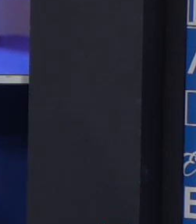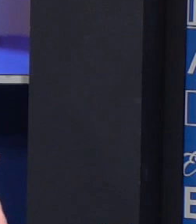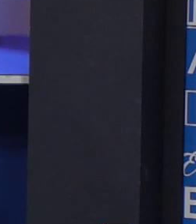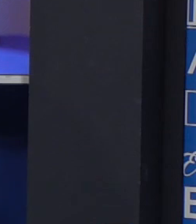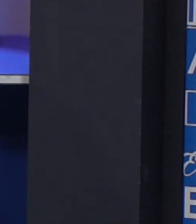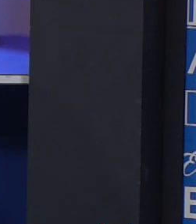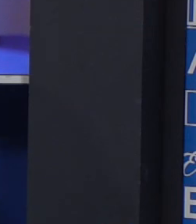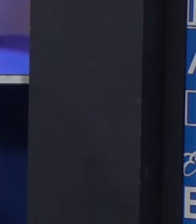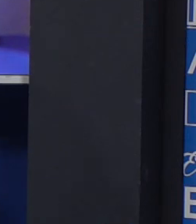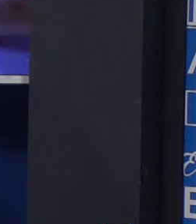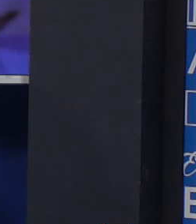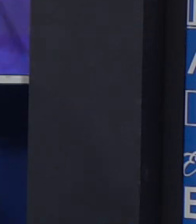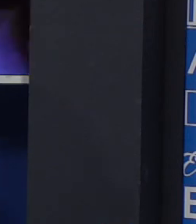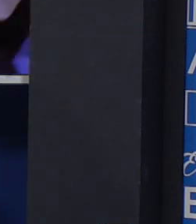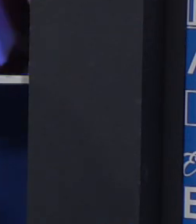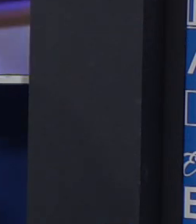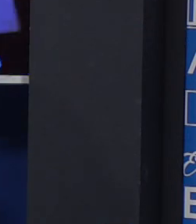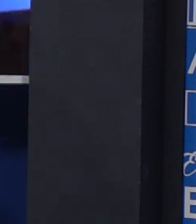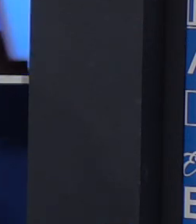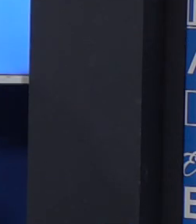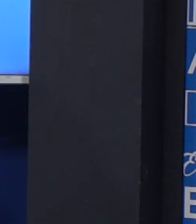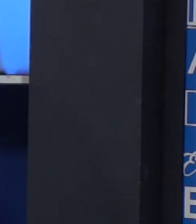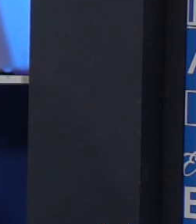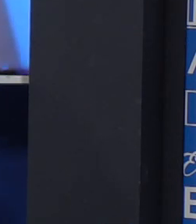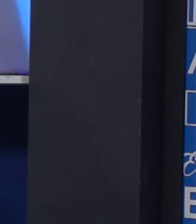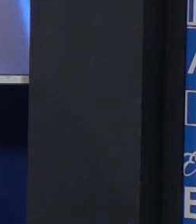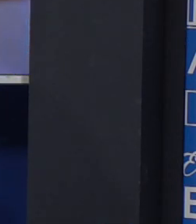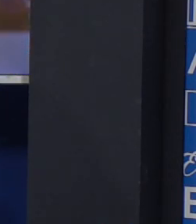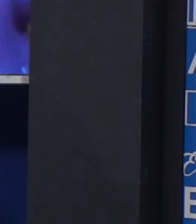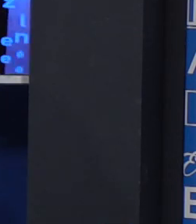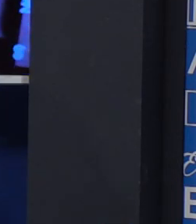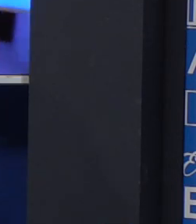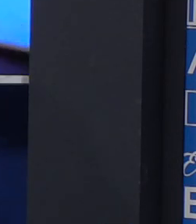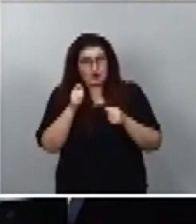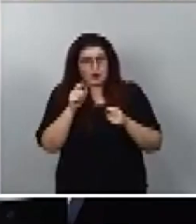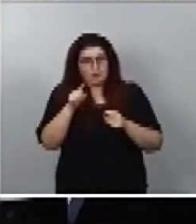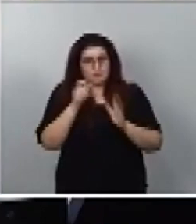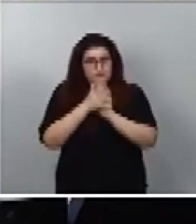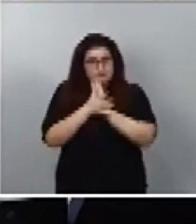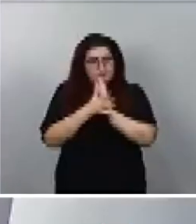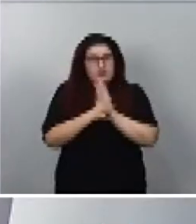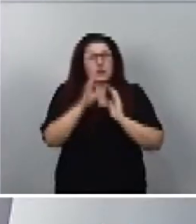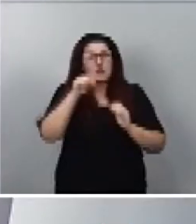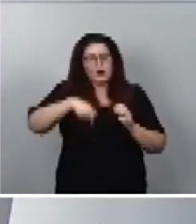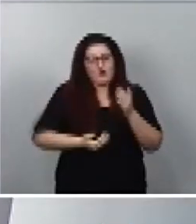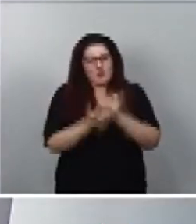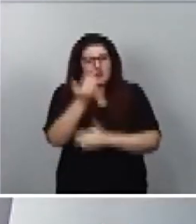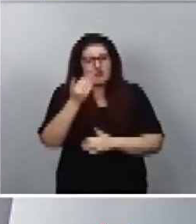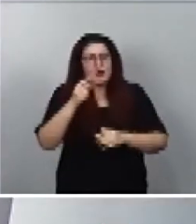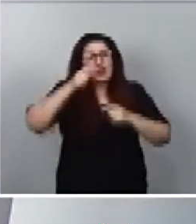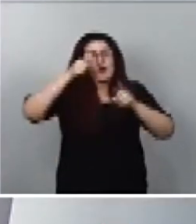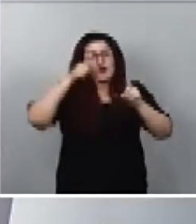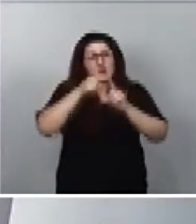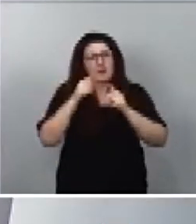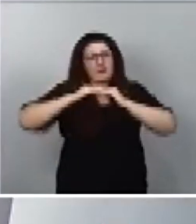para llegar esos presupuestos generales del estado de cara al 2025 vamos a escucharla en esta mañana hemos aprobado los objetivos de estabilidad